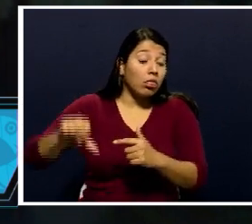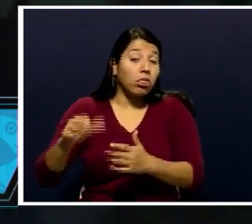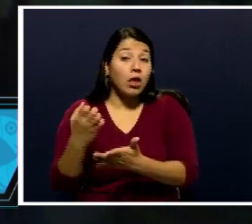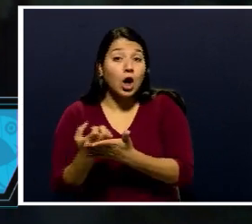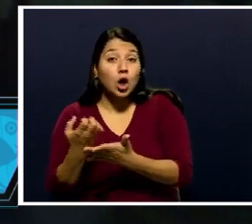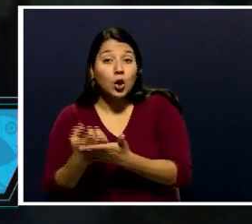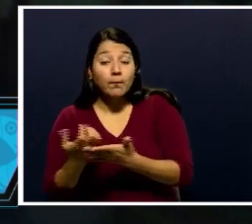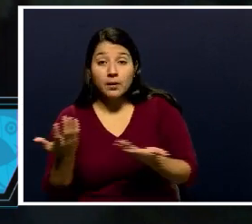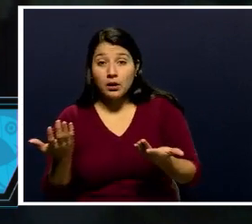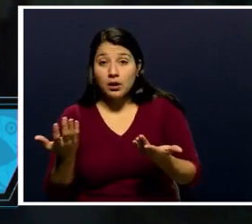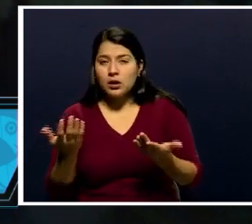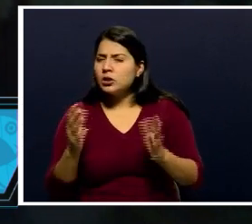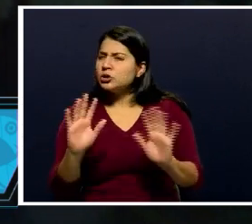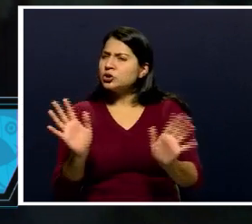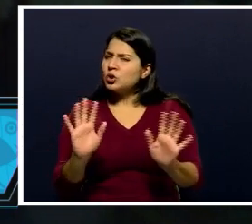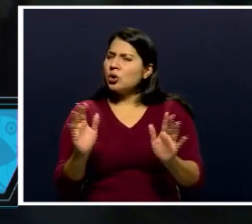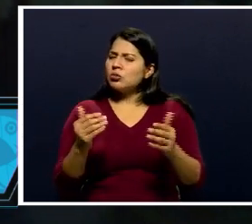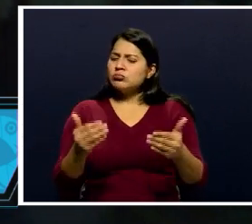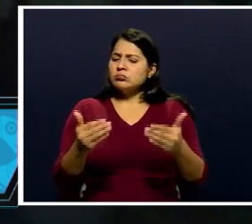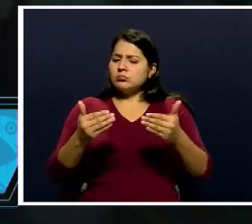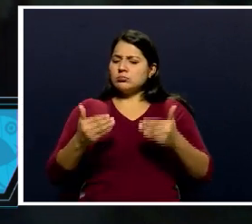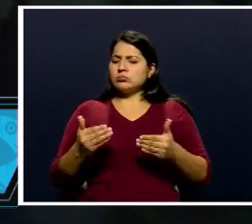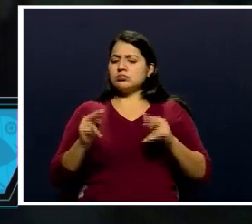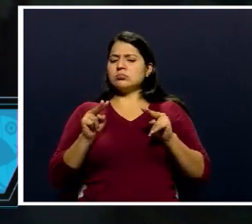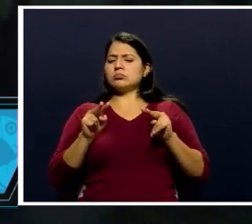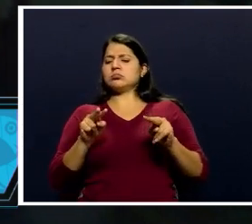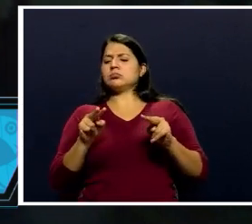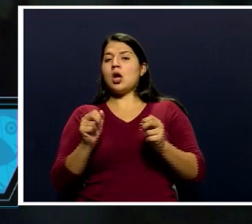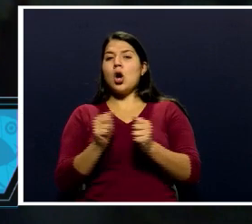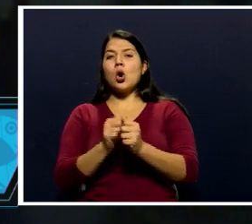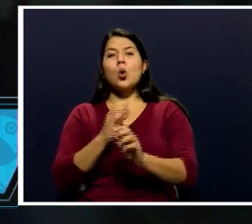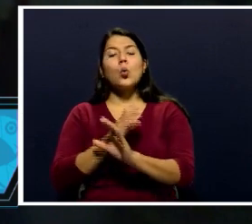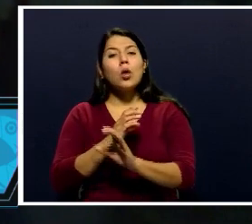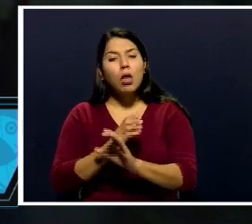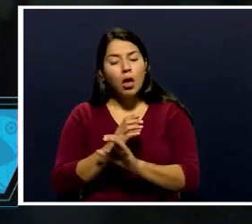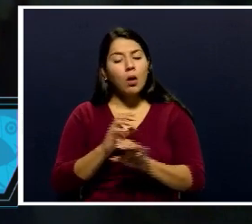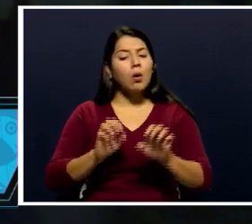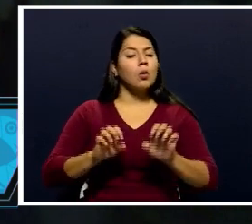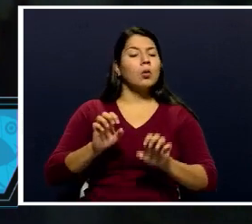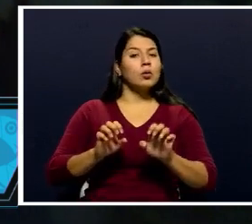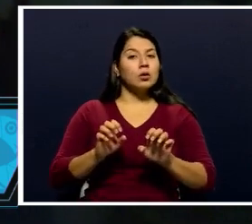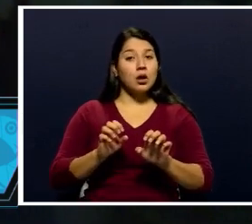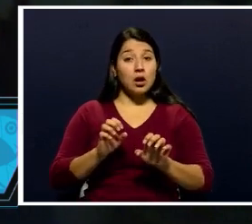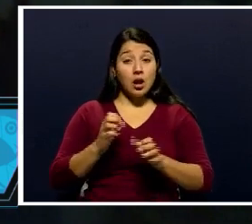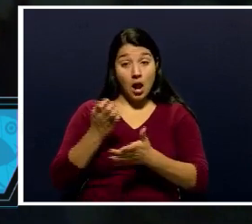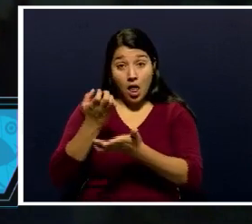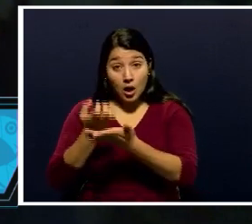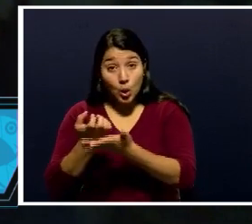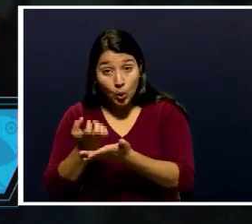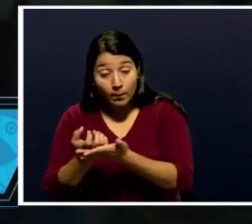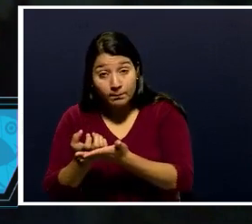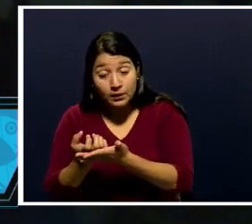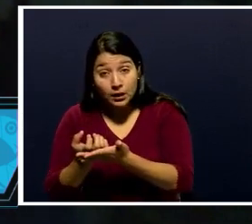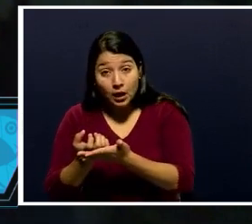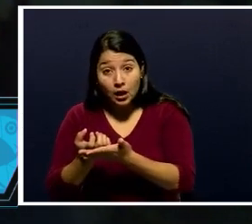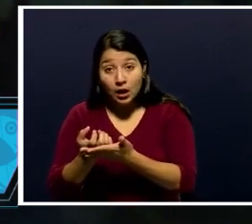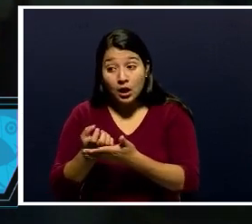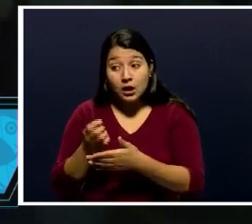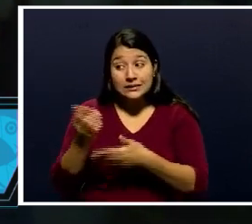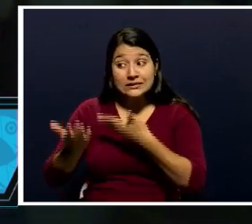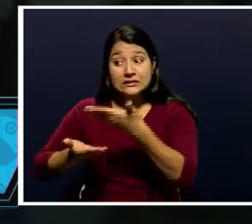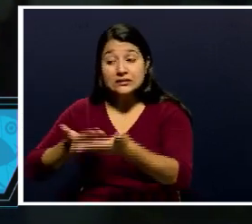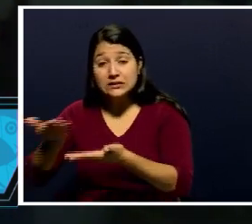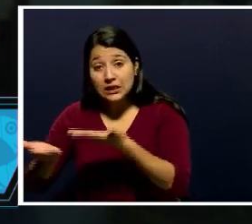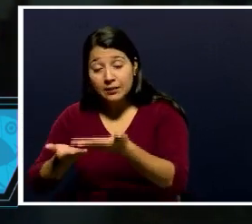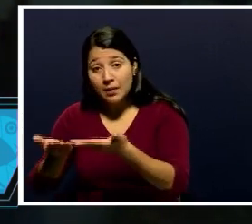Pero demos un paso atrás y valoremos esto con cuidado. La economía está al servicio de las personas o las personas están